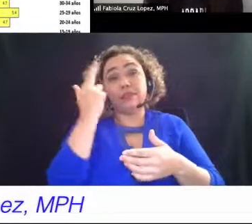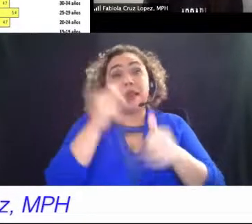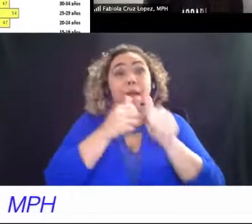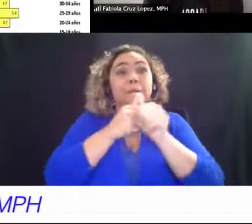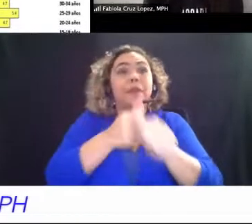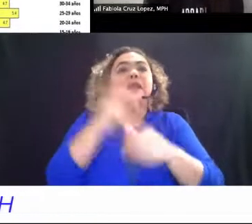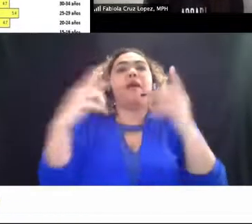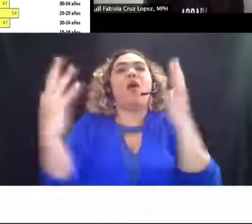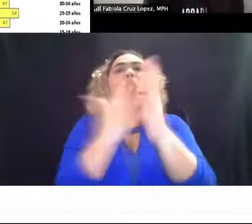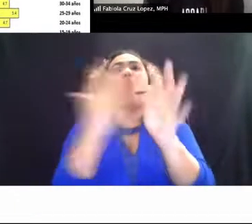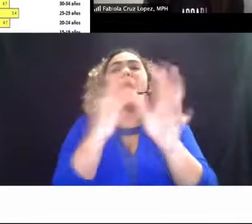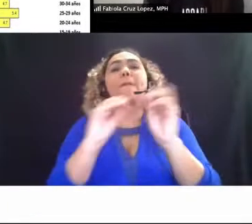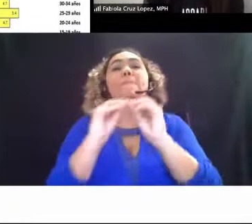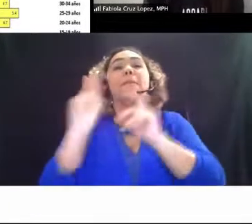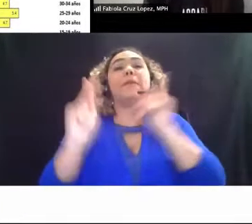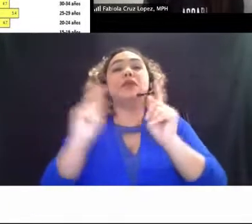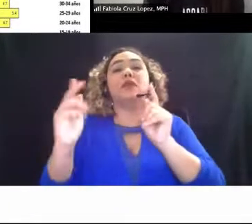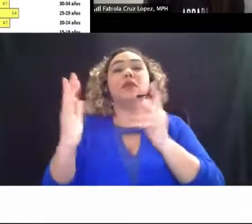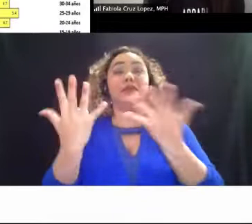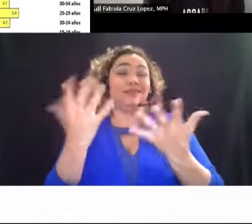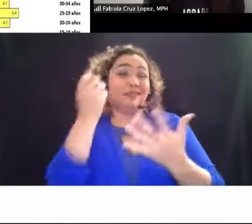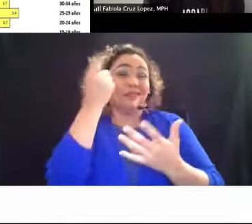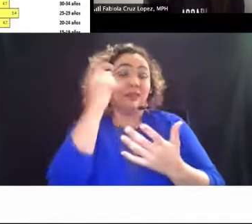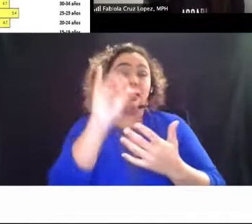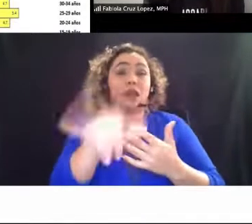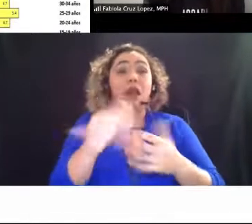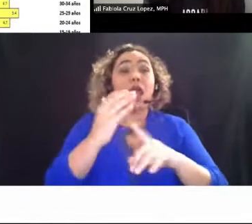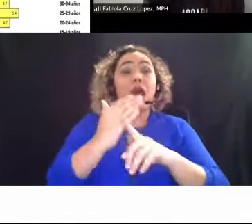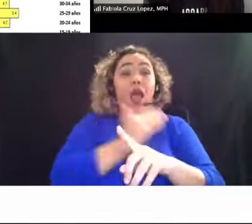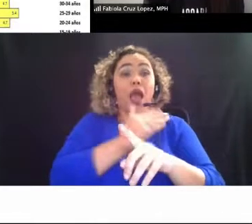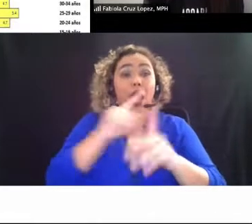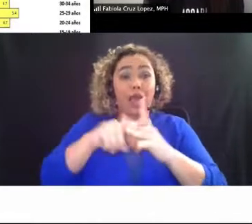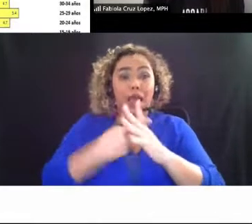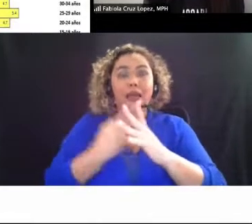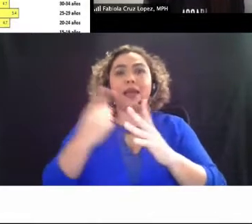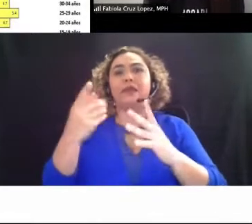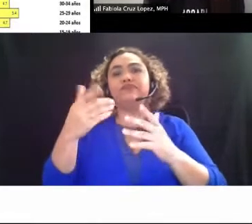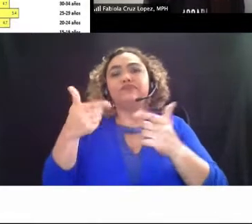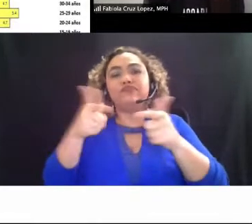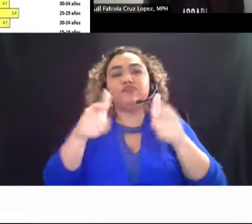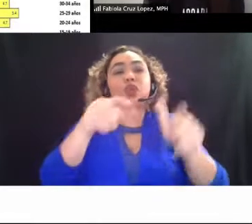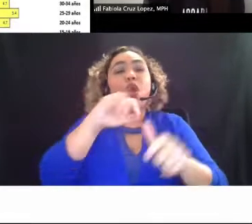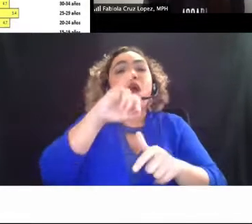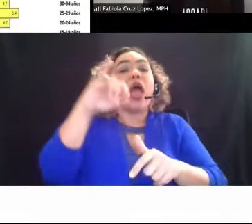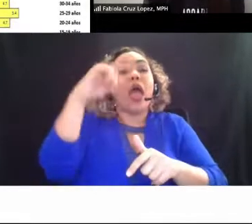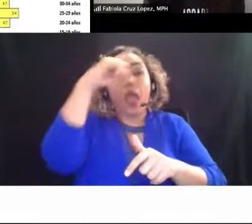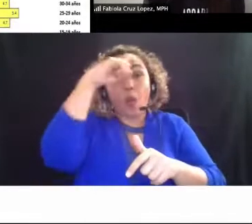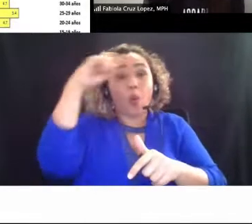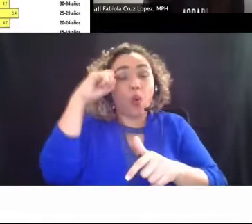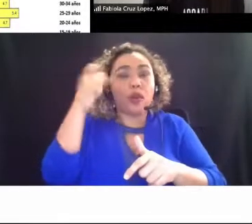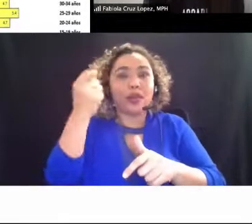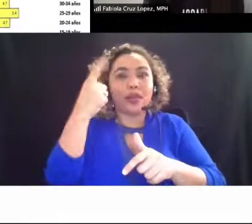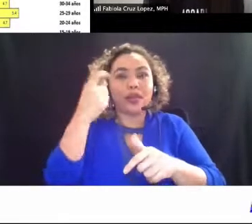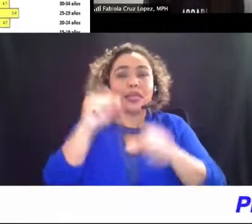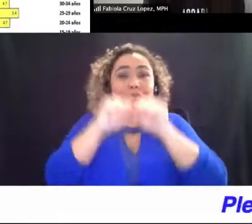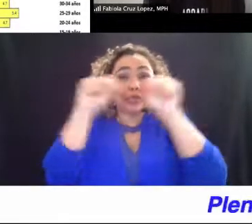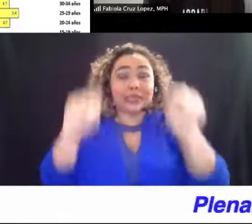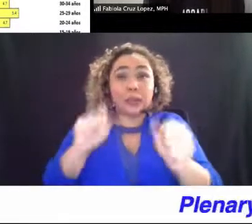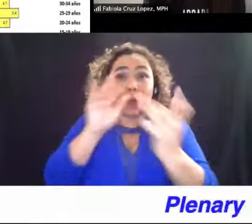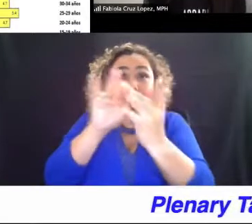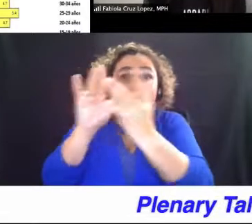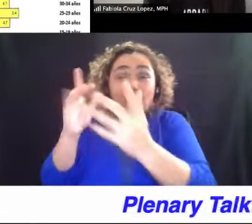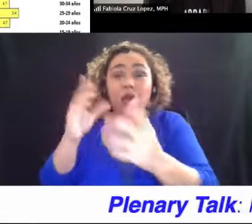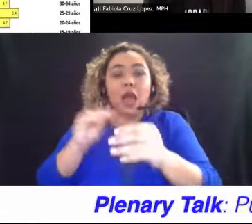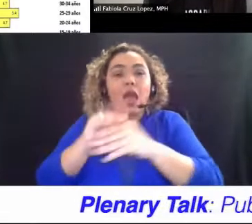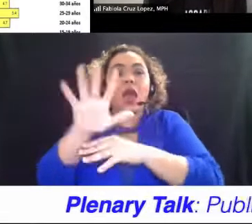movilidad. Ahora mismo, cuando comenzaron las flexibilizaciones en junio, el sistema de rastreo de contactos tenía fecha